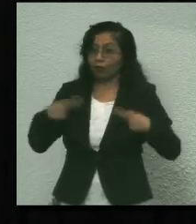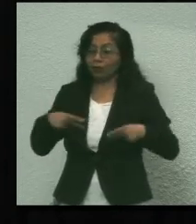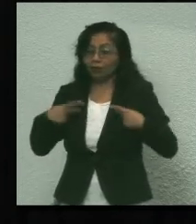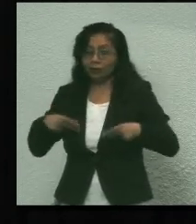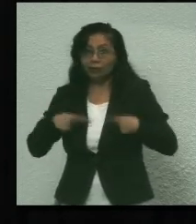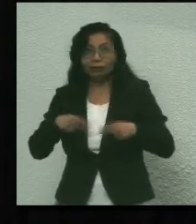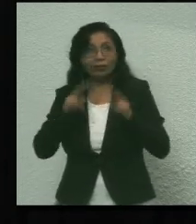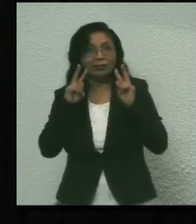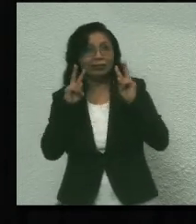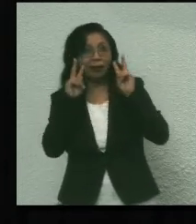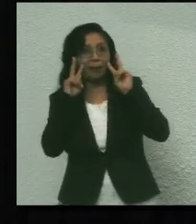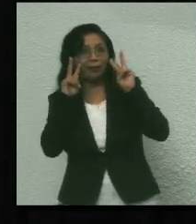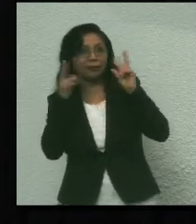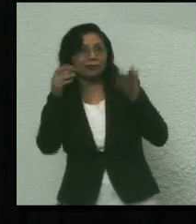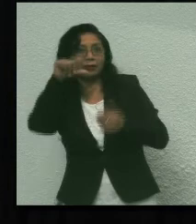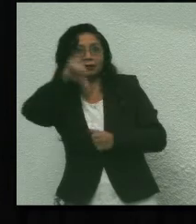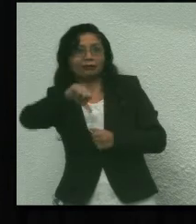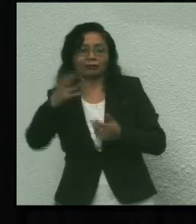las personas.